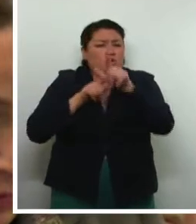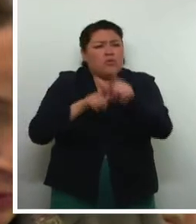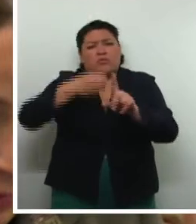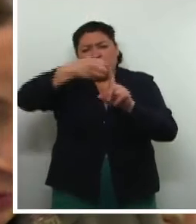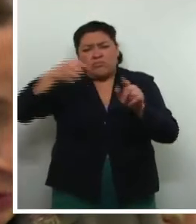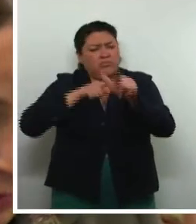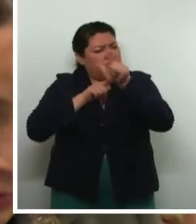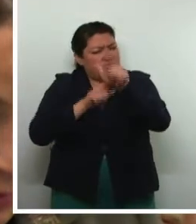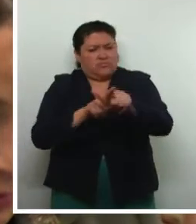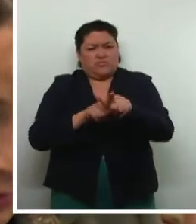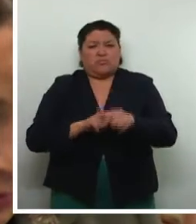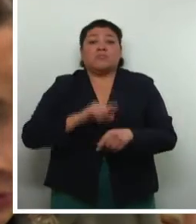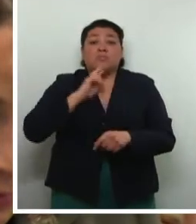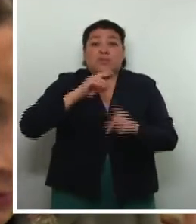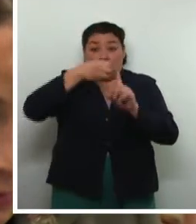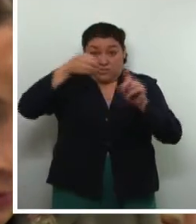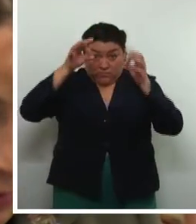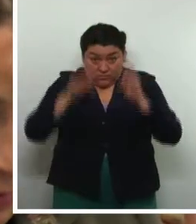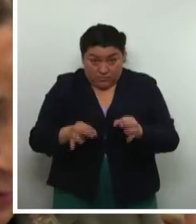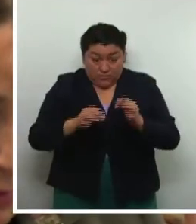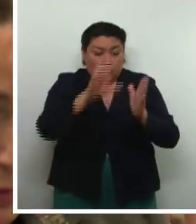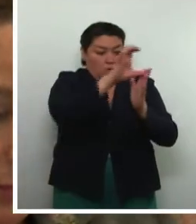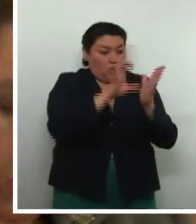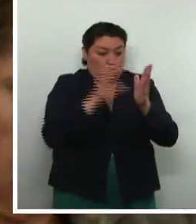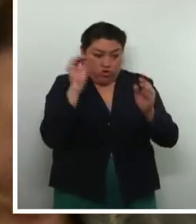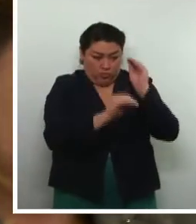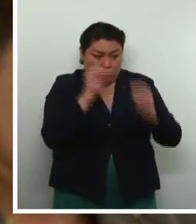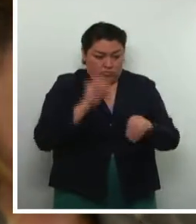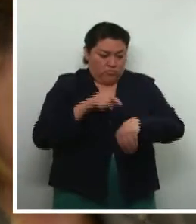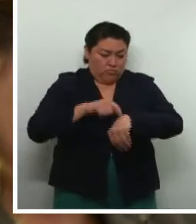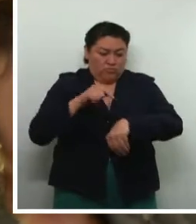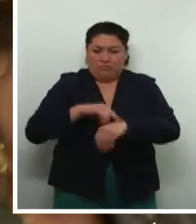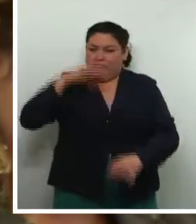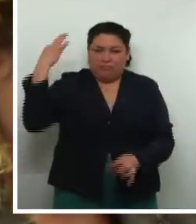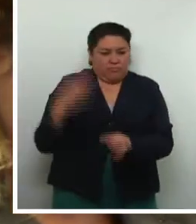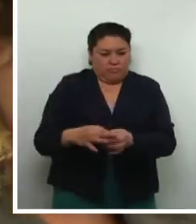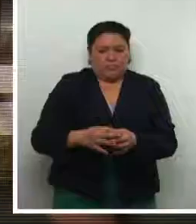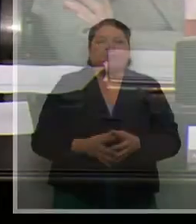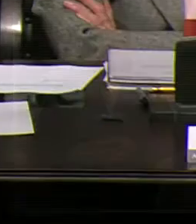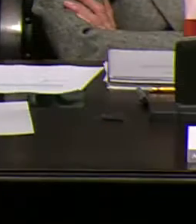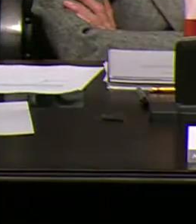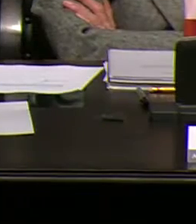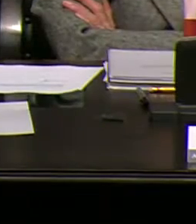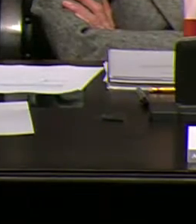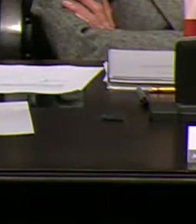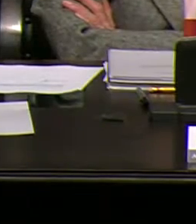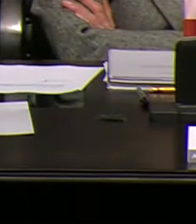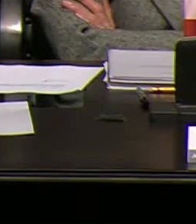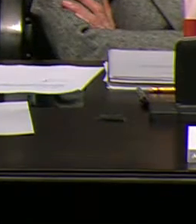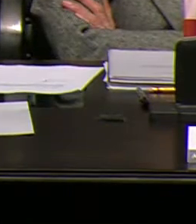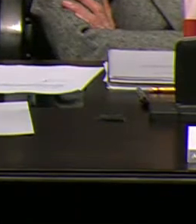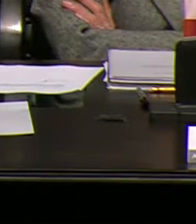método, vamos a llegar a tener una constitución en el tiempo que nos hemos presentado. Muchas gracias. Diputado Eduardo Escobedo.